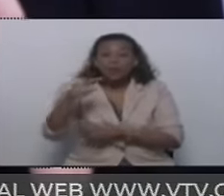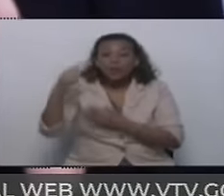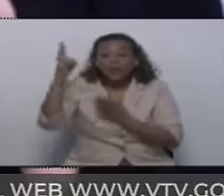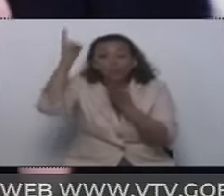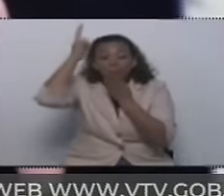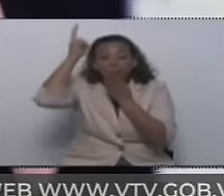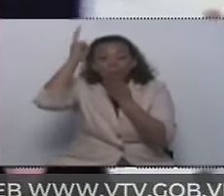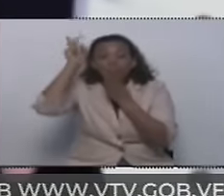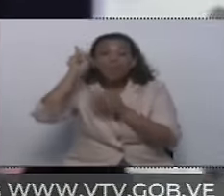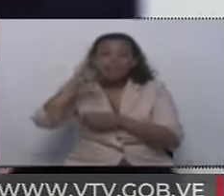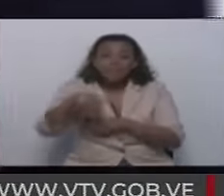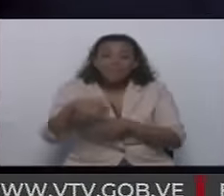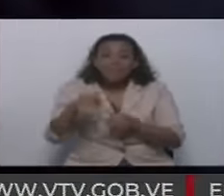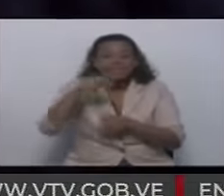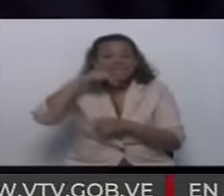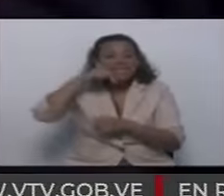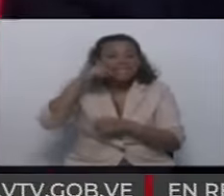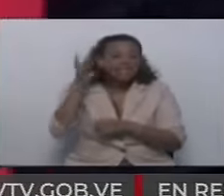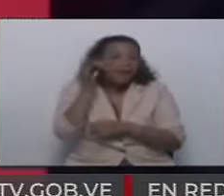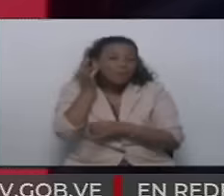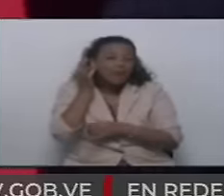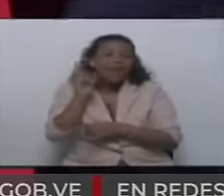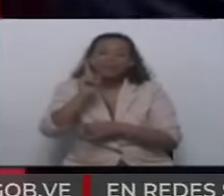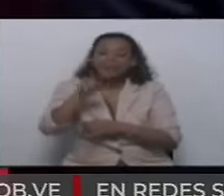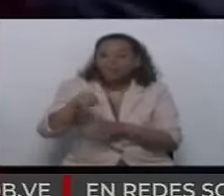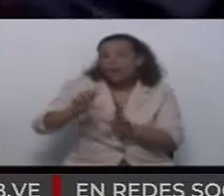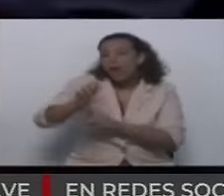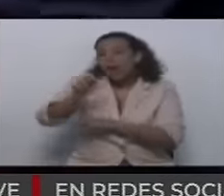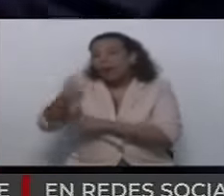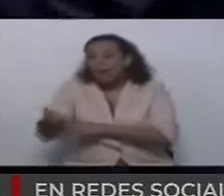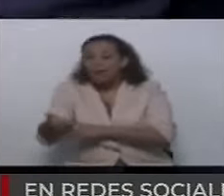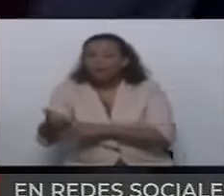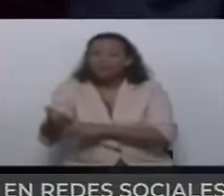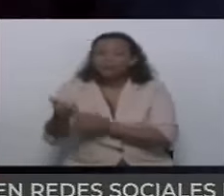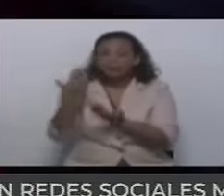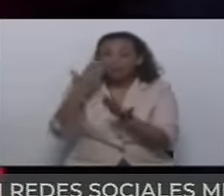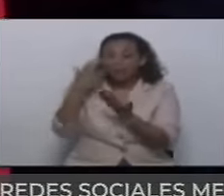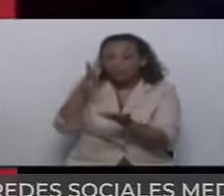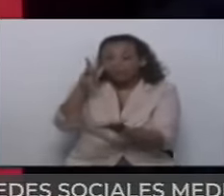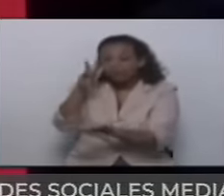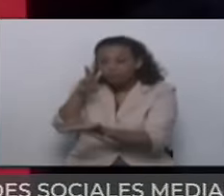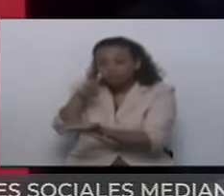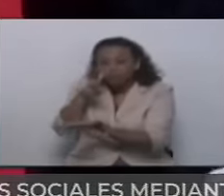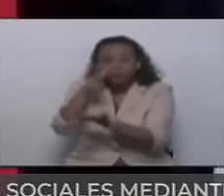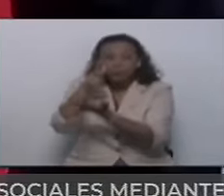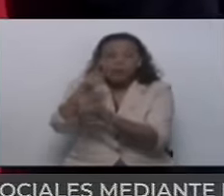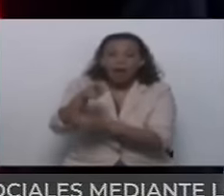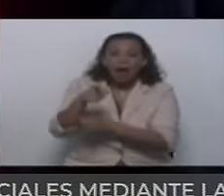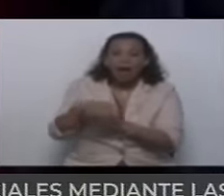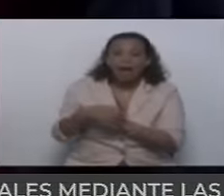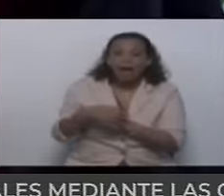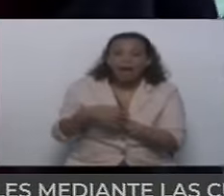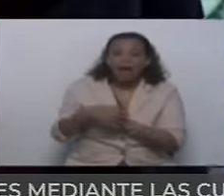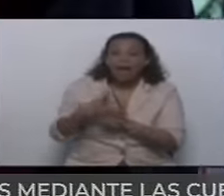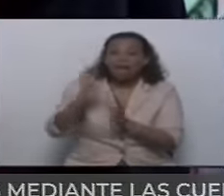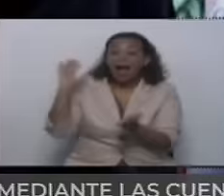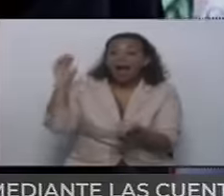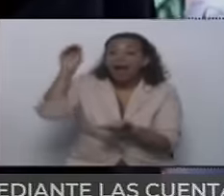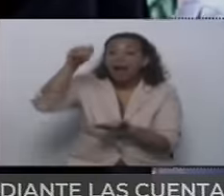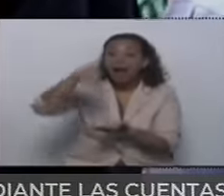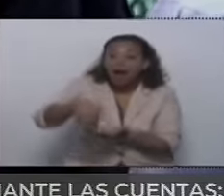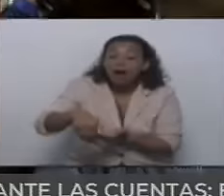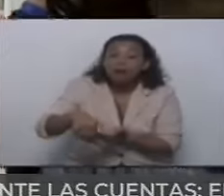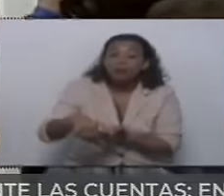¿verdad? ¿Ah? Por aquí también tenemos... Acompáñeme, mira. Aquí esa está viene vestida, del estado Aragua. Oye, como